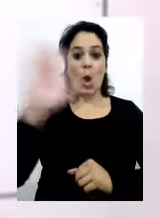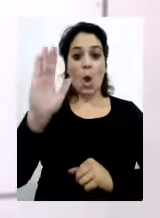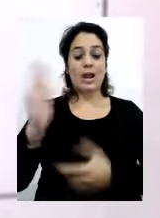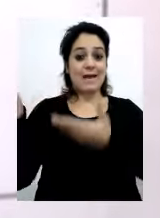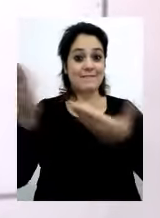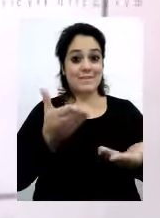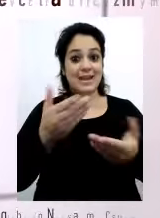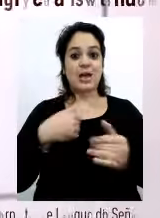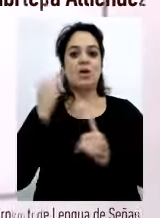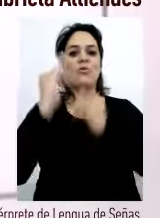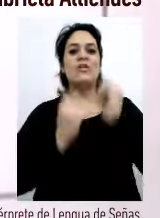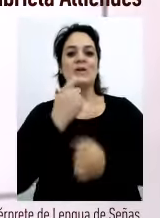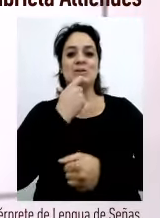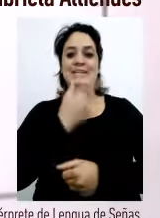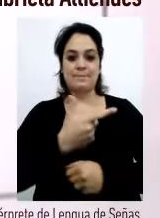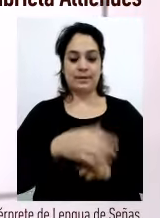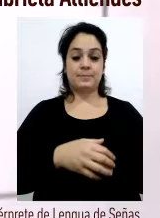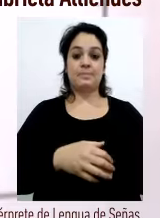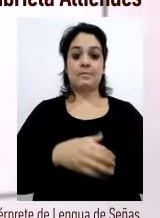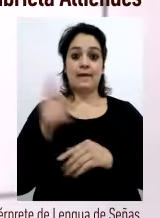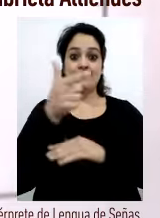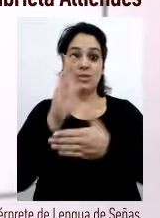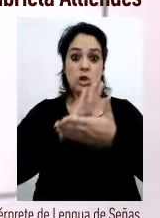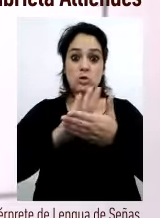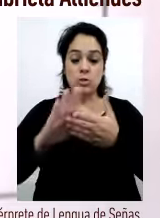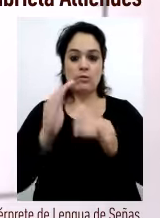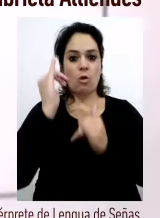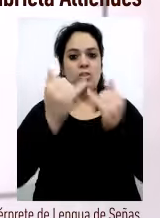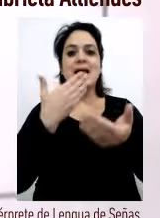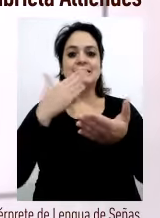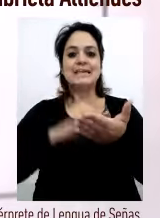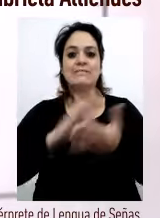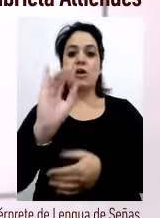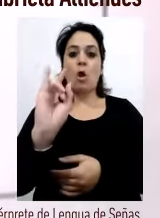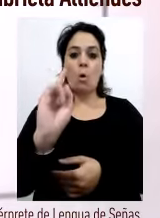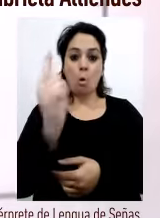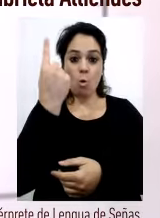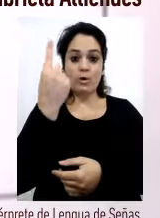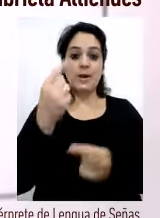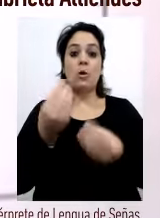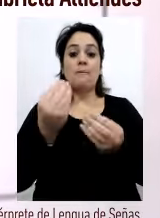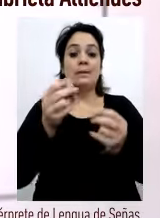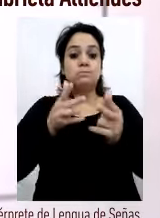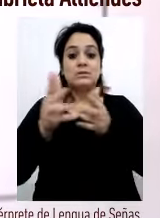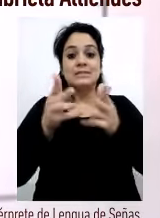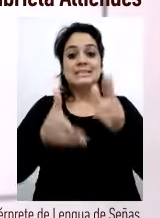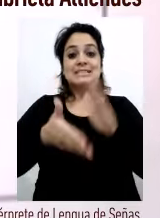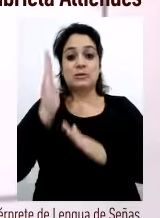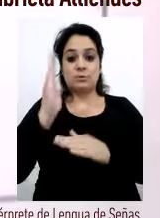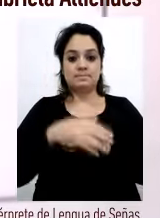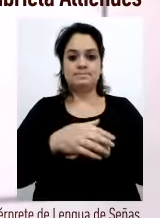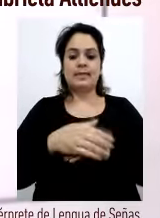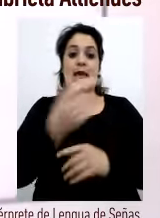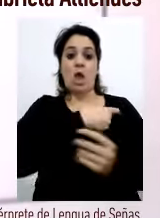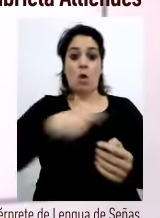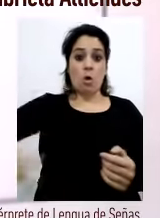Hola, bienvenido a Digámoslo Simple. Con este nuevo video les voy a hablar del certificado único habilitante para circular. Tras el anuncio